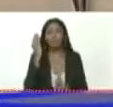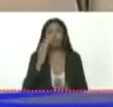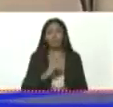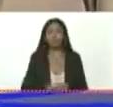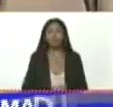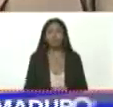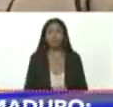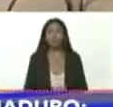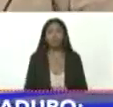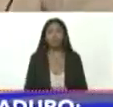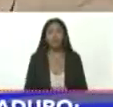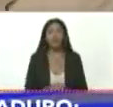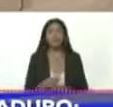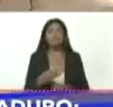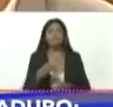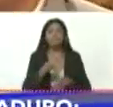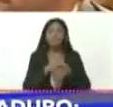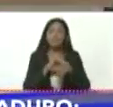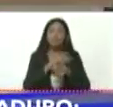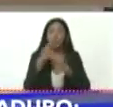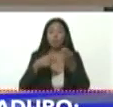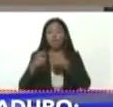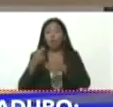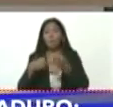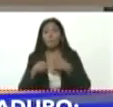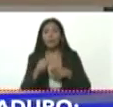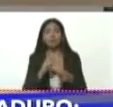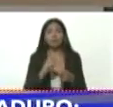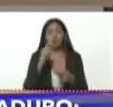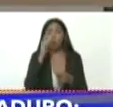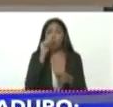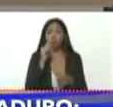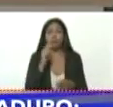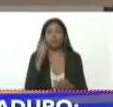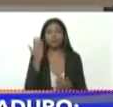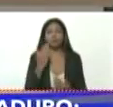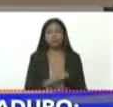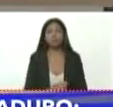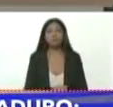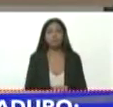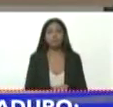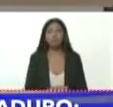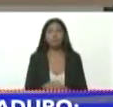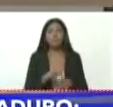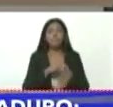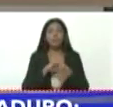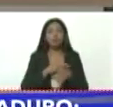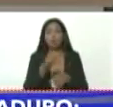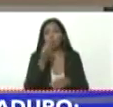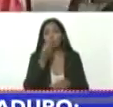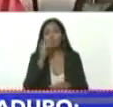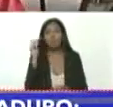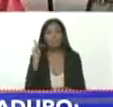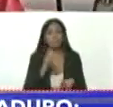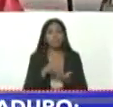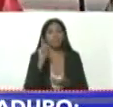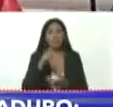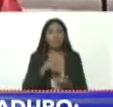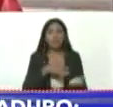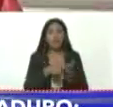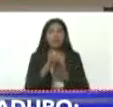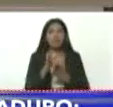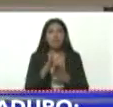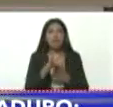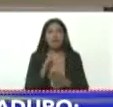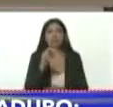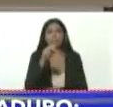ministro de Comercio, compañero William Contreras, el ministro de Alimentación, garantía del